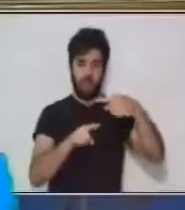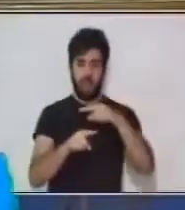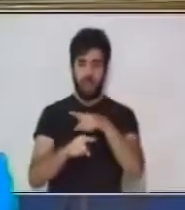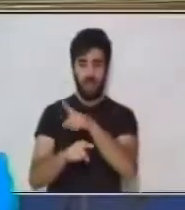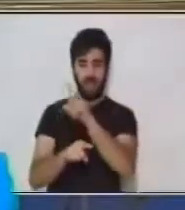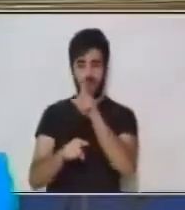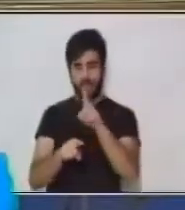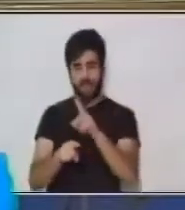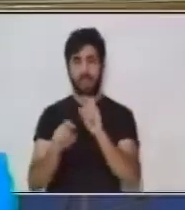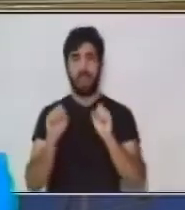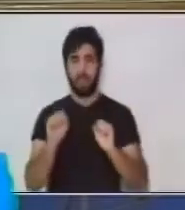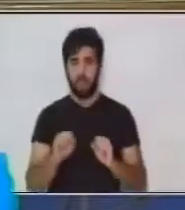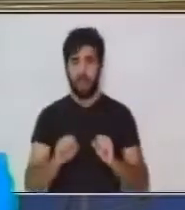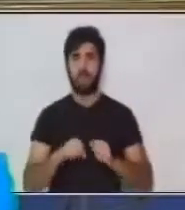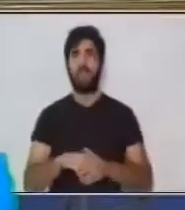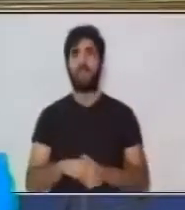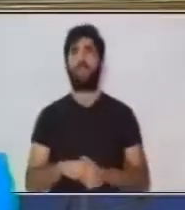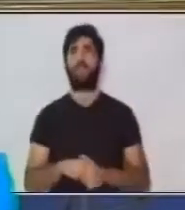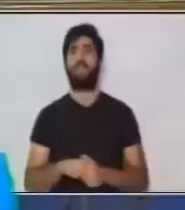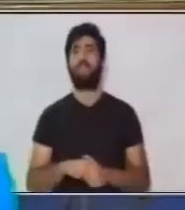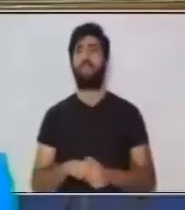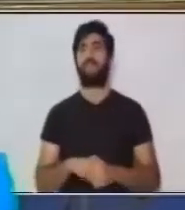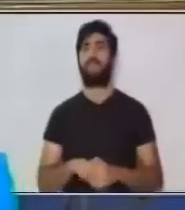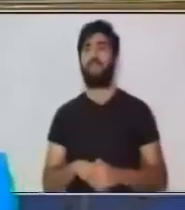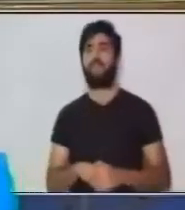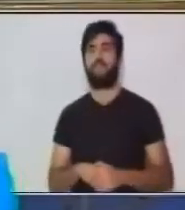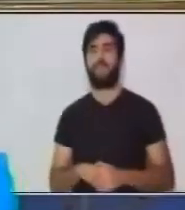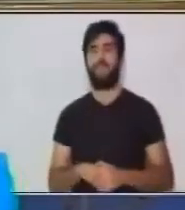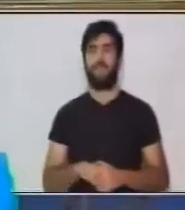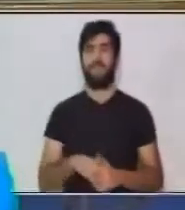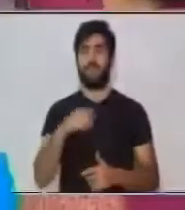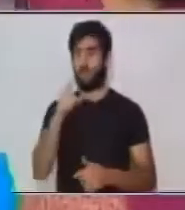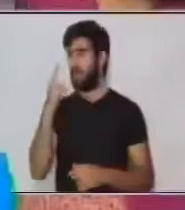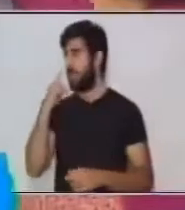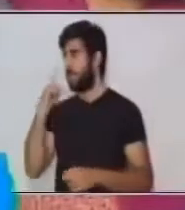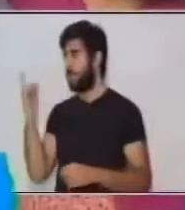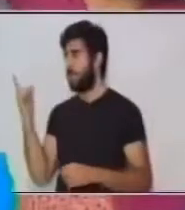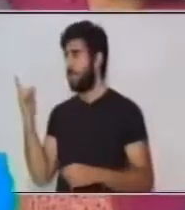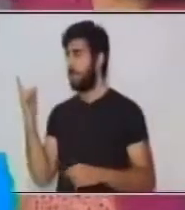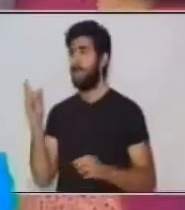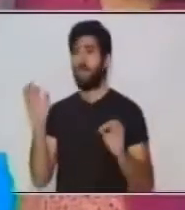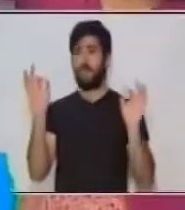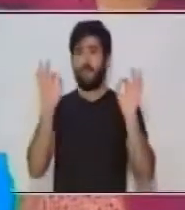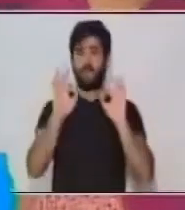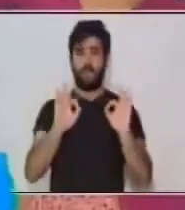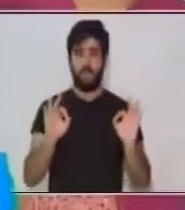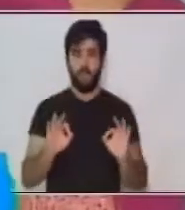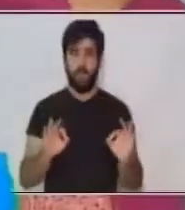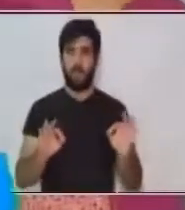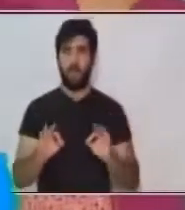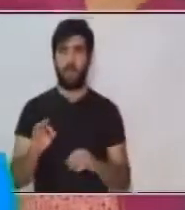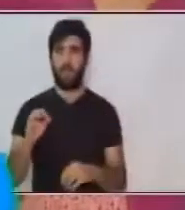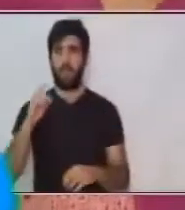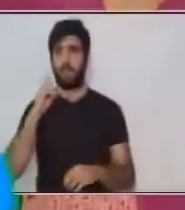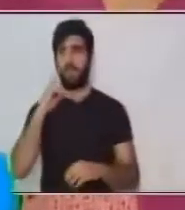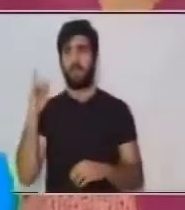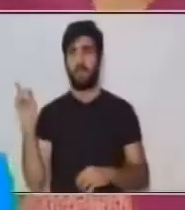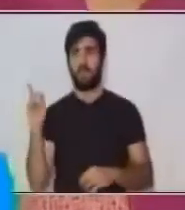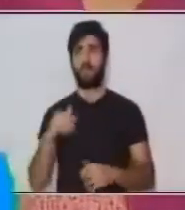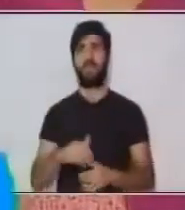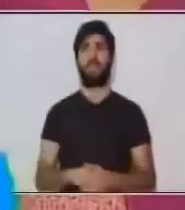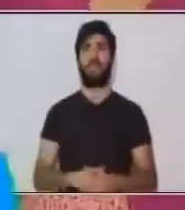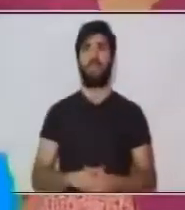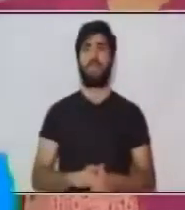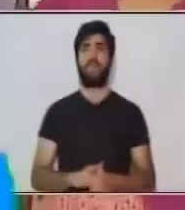sí podemos ingresar. Entonces, ven, las figuras abiertas y las figuras